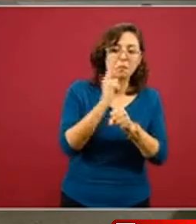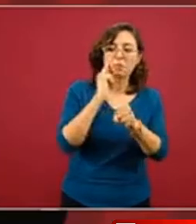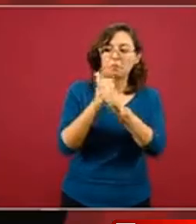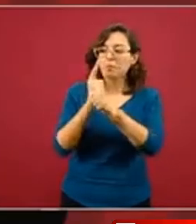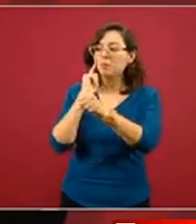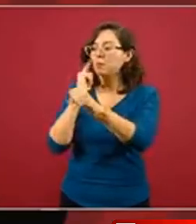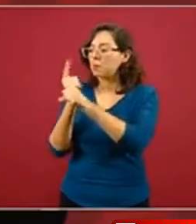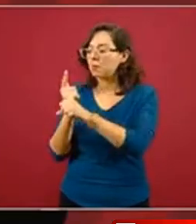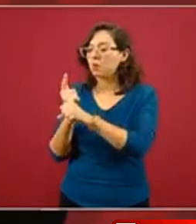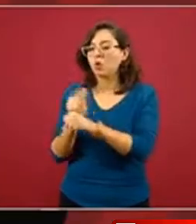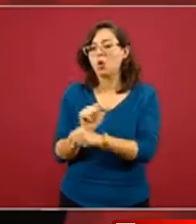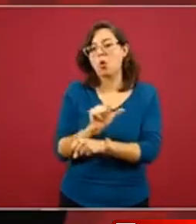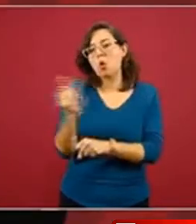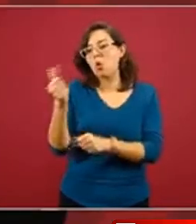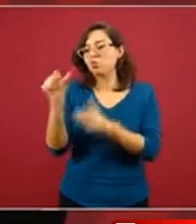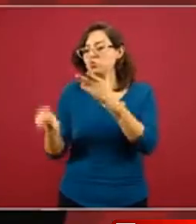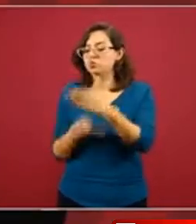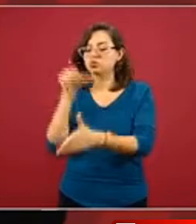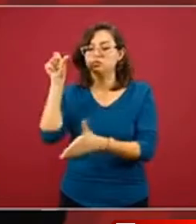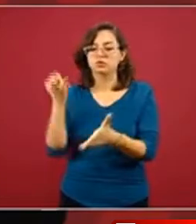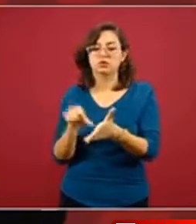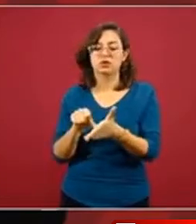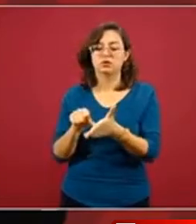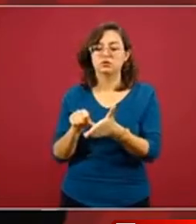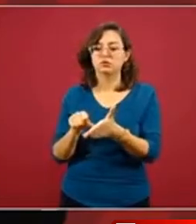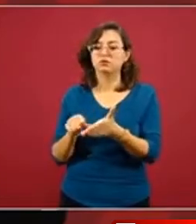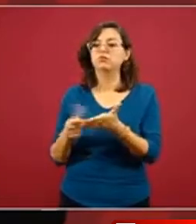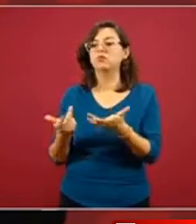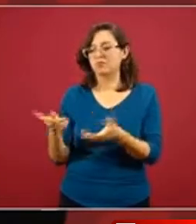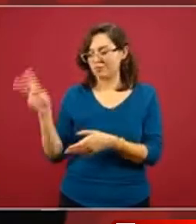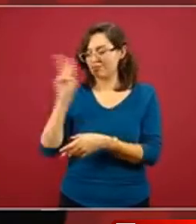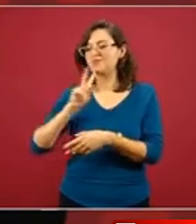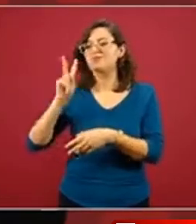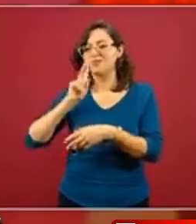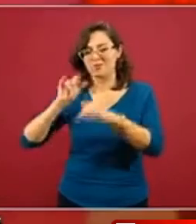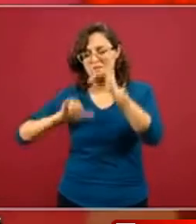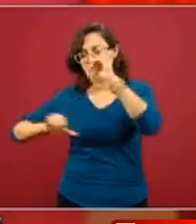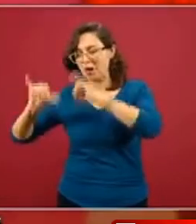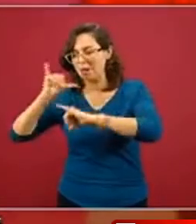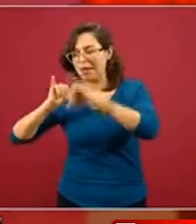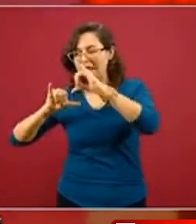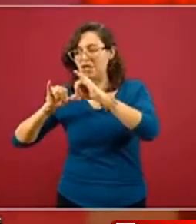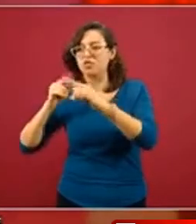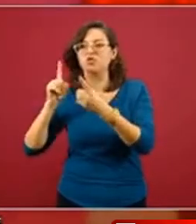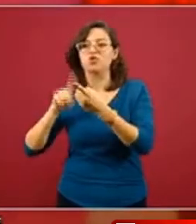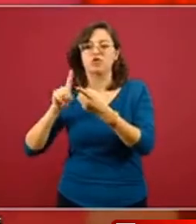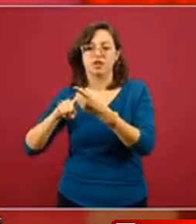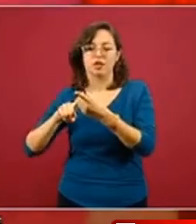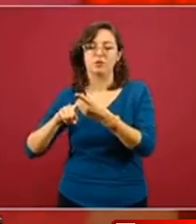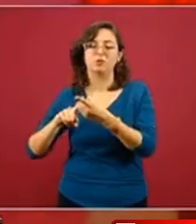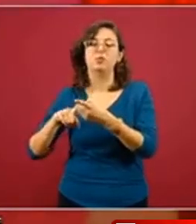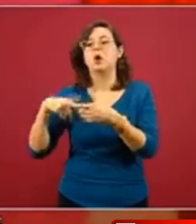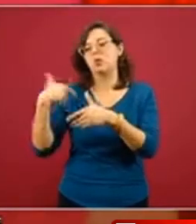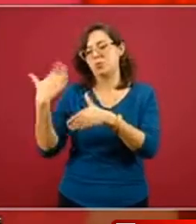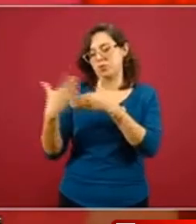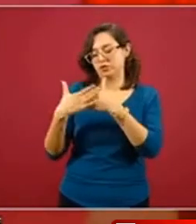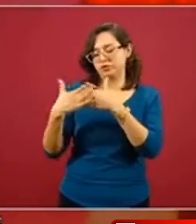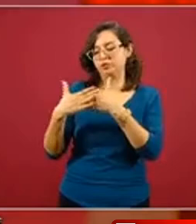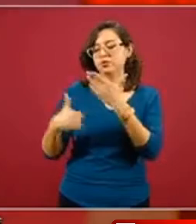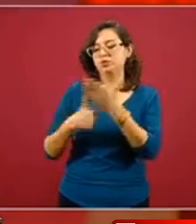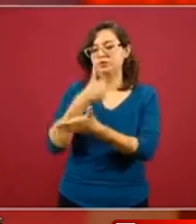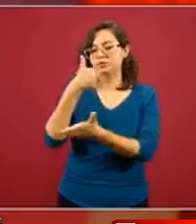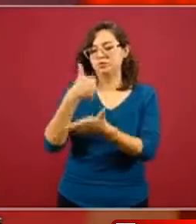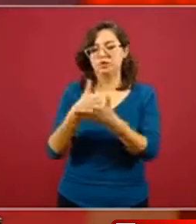a través de otros centros de procesamiento de muestras que se estarán instalando en distintos puntos de la